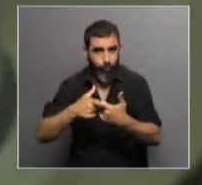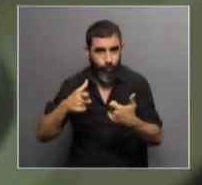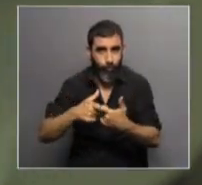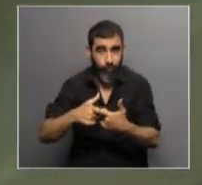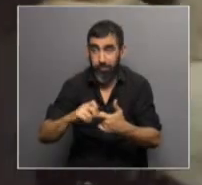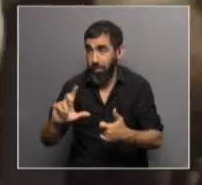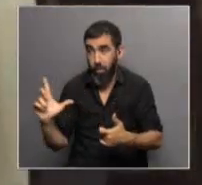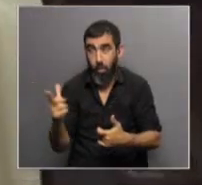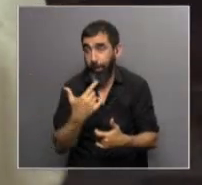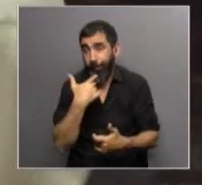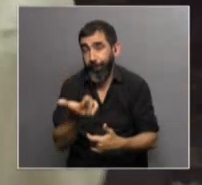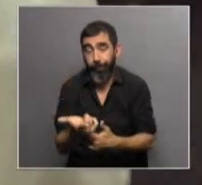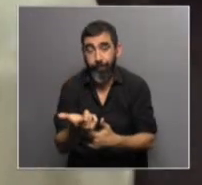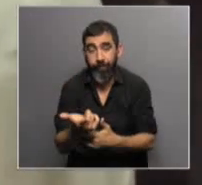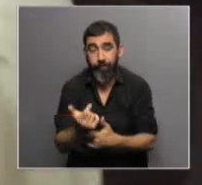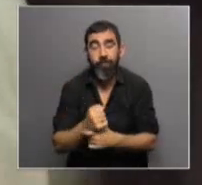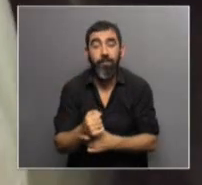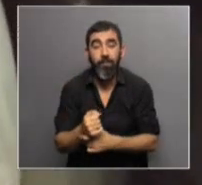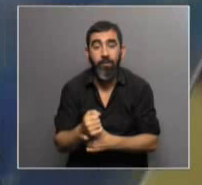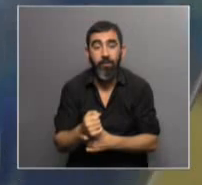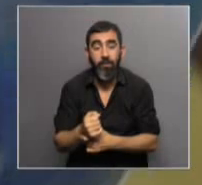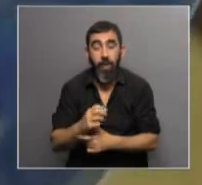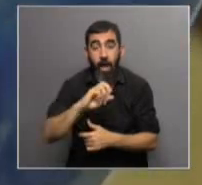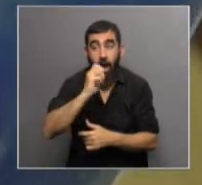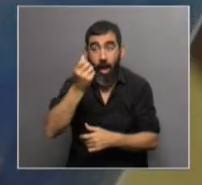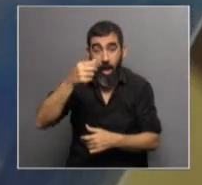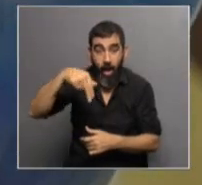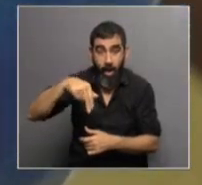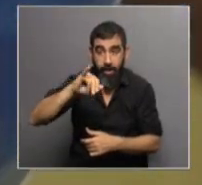existía la a